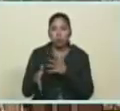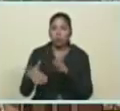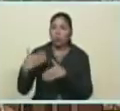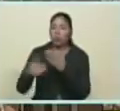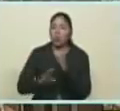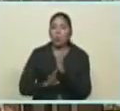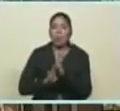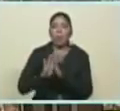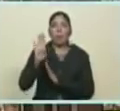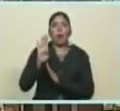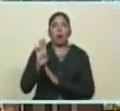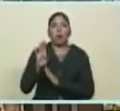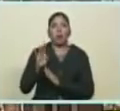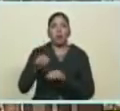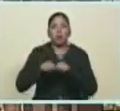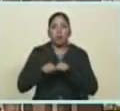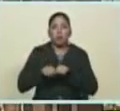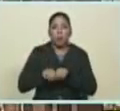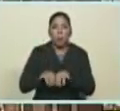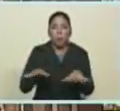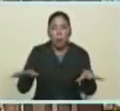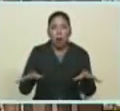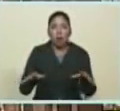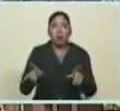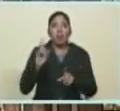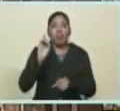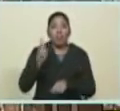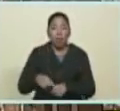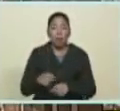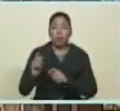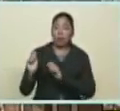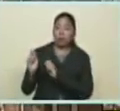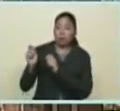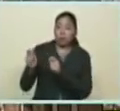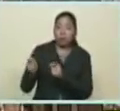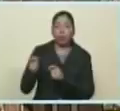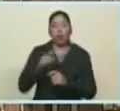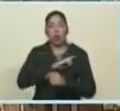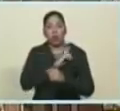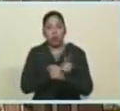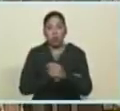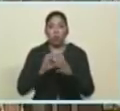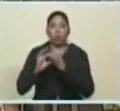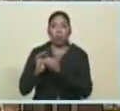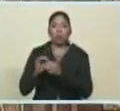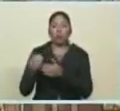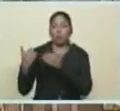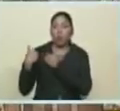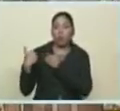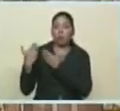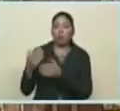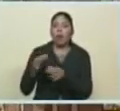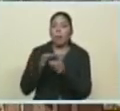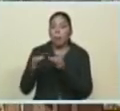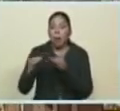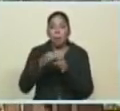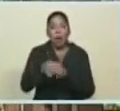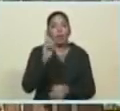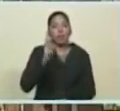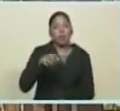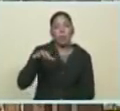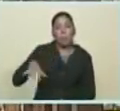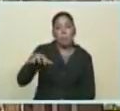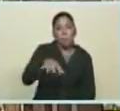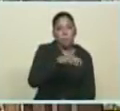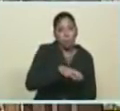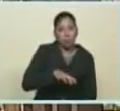de descentralización y transferencia de competencias del Poder Nacional a los estados y municipios. Estará presidido